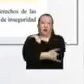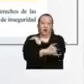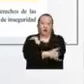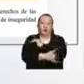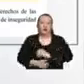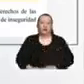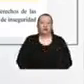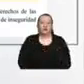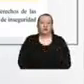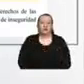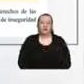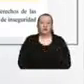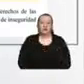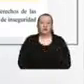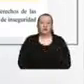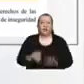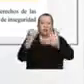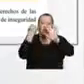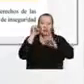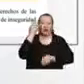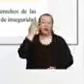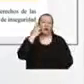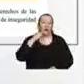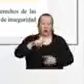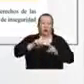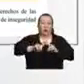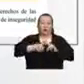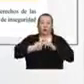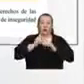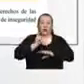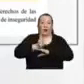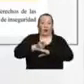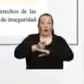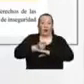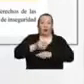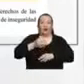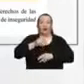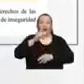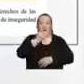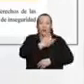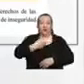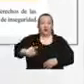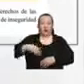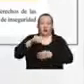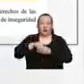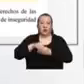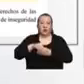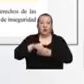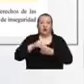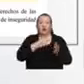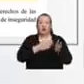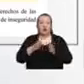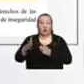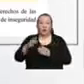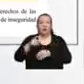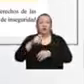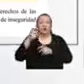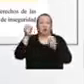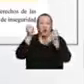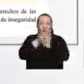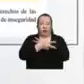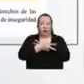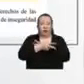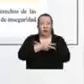por el plazo de 60 días la suscripción del decreto ejecutivo este estado de excepción se fundamenta en circunstancia que ha afectado gravemente los derechos a la ciudadanía